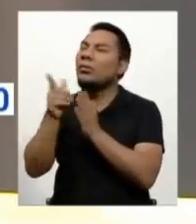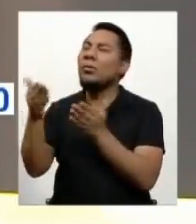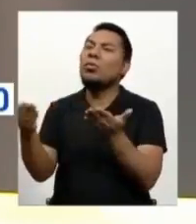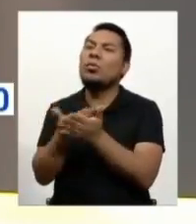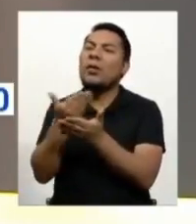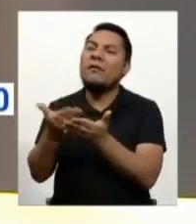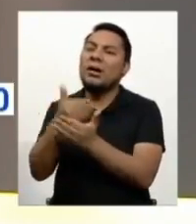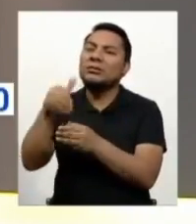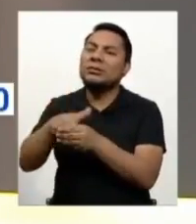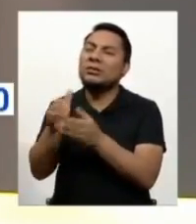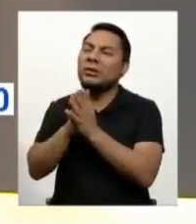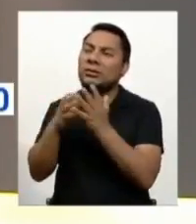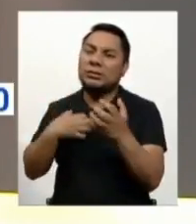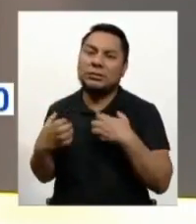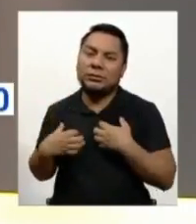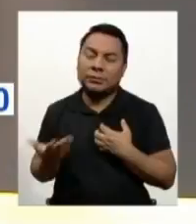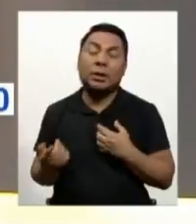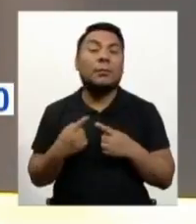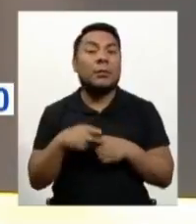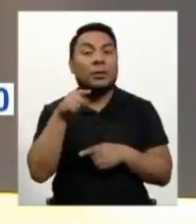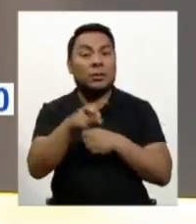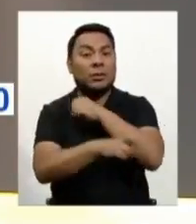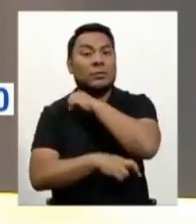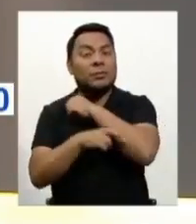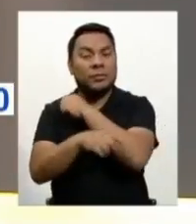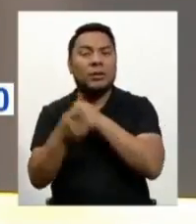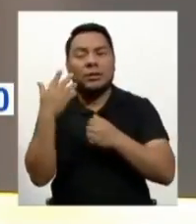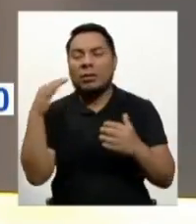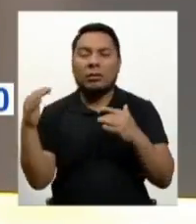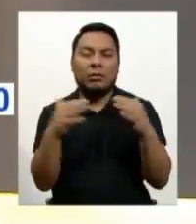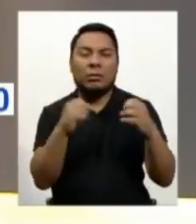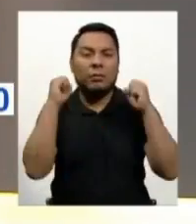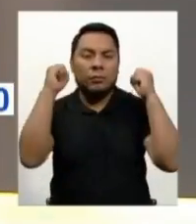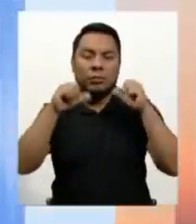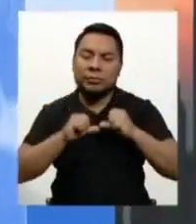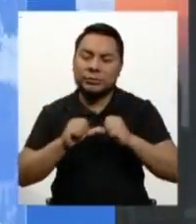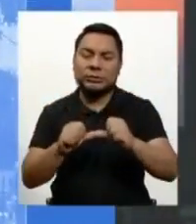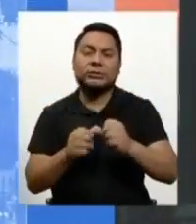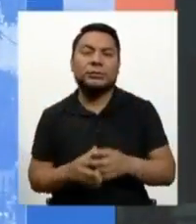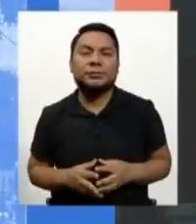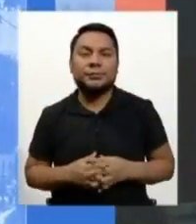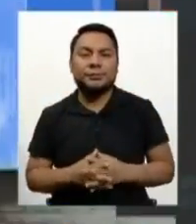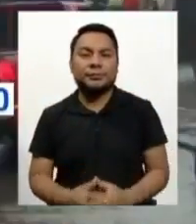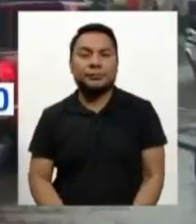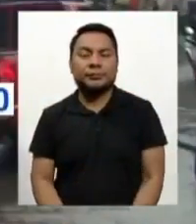elecciones. Mientras tanto, el país sigue viviendo convulsionado por las protestas.